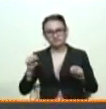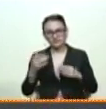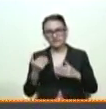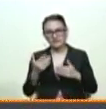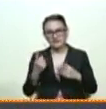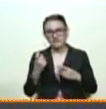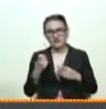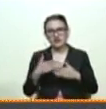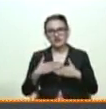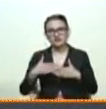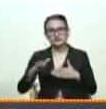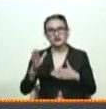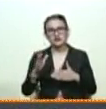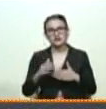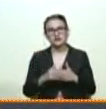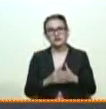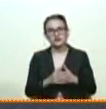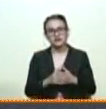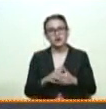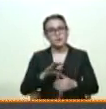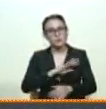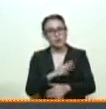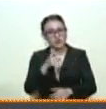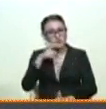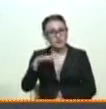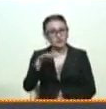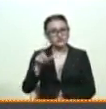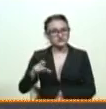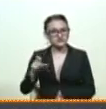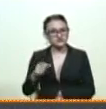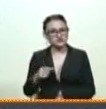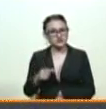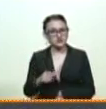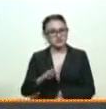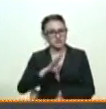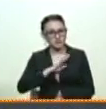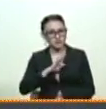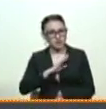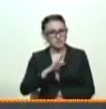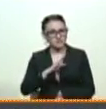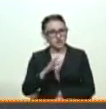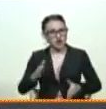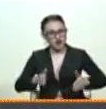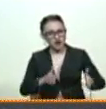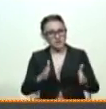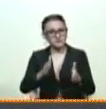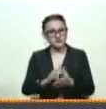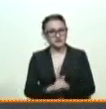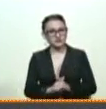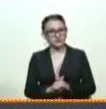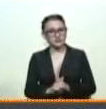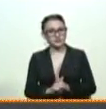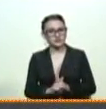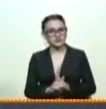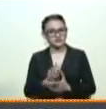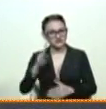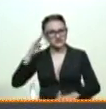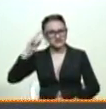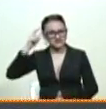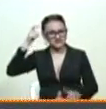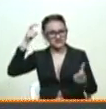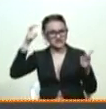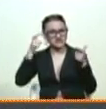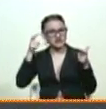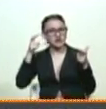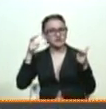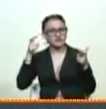darle el poder que el pueblo necesita para darse su propio destino, que es el modelo que el comandante Hugo Chávez